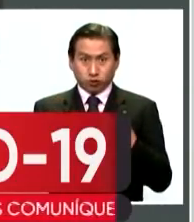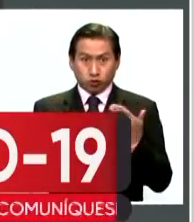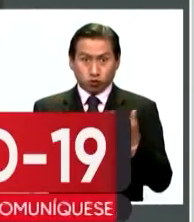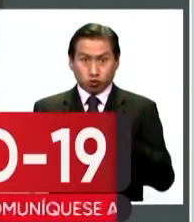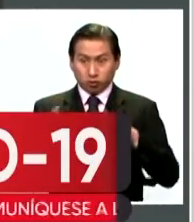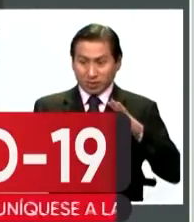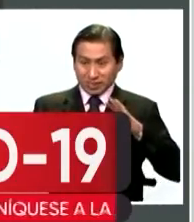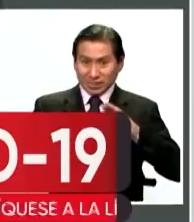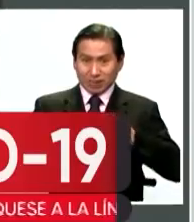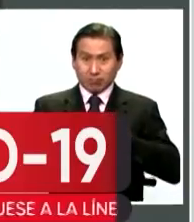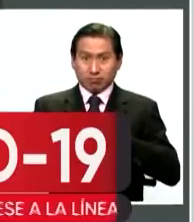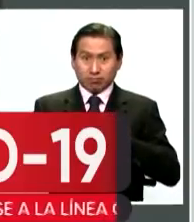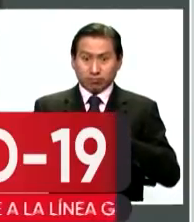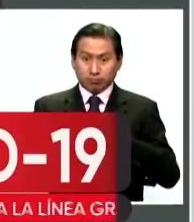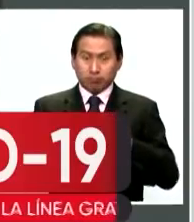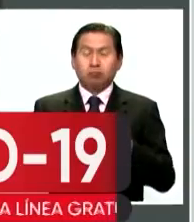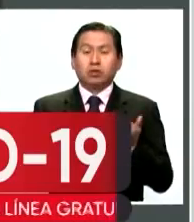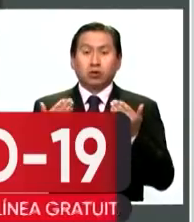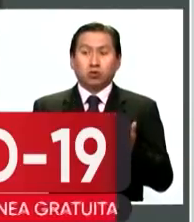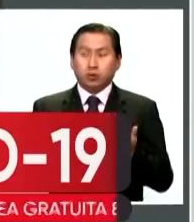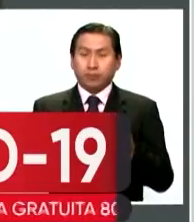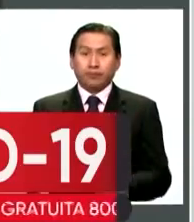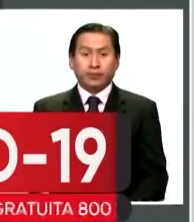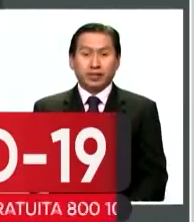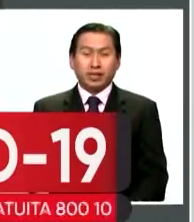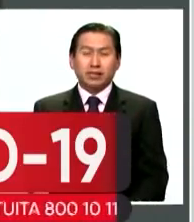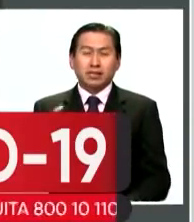total acumulado asciende a